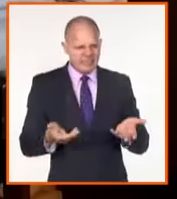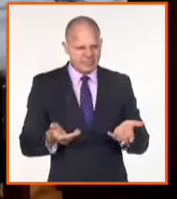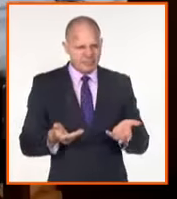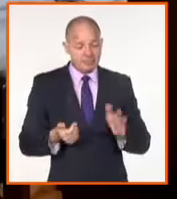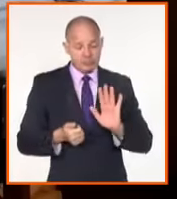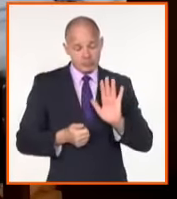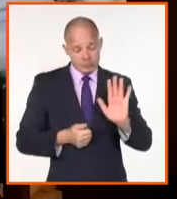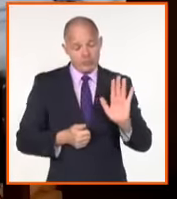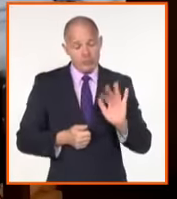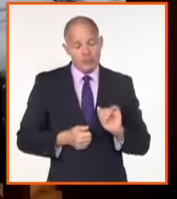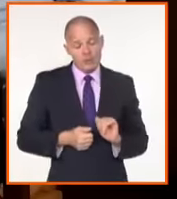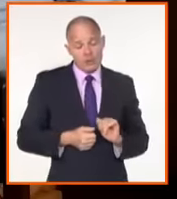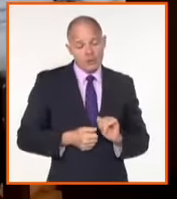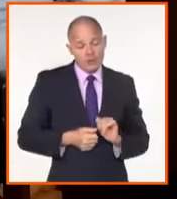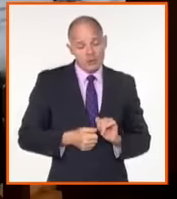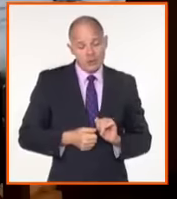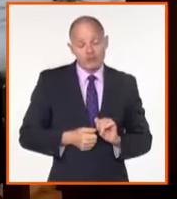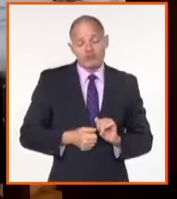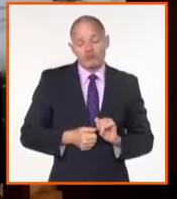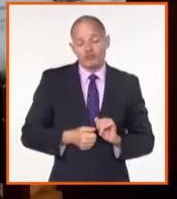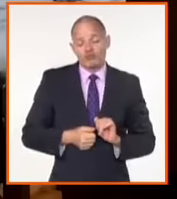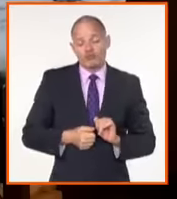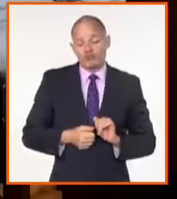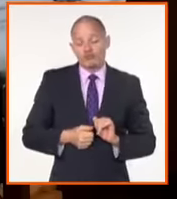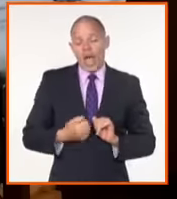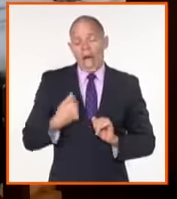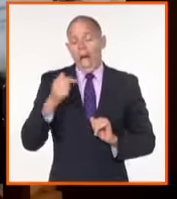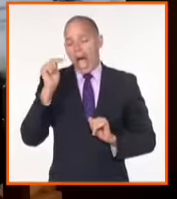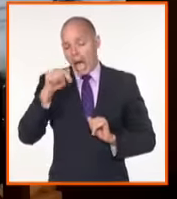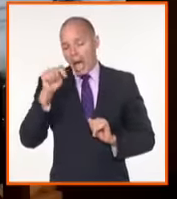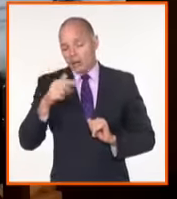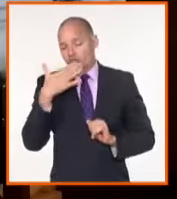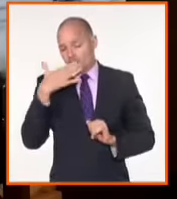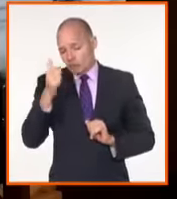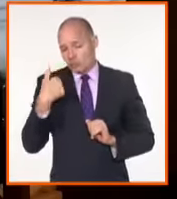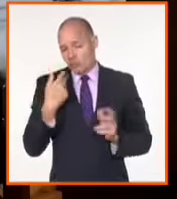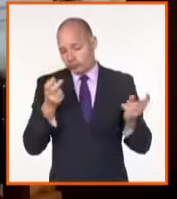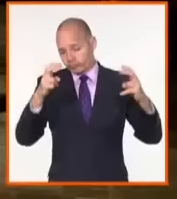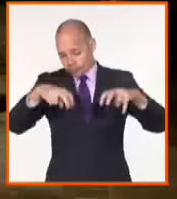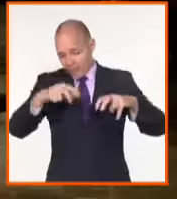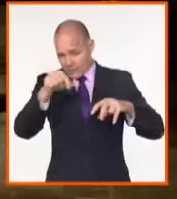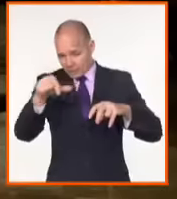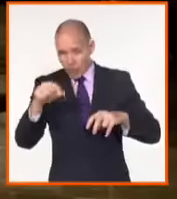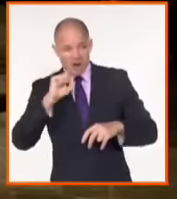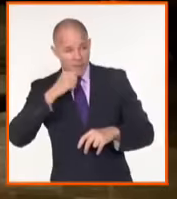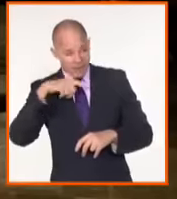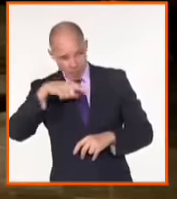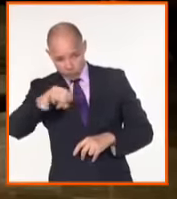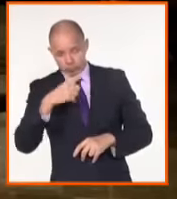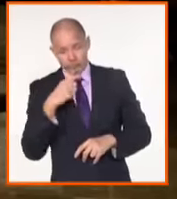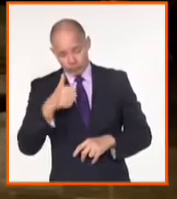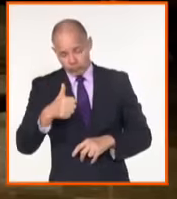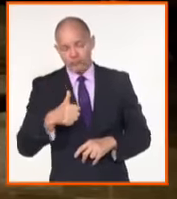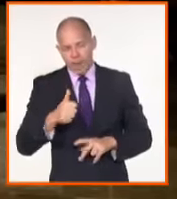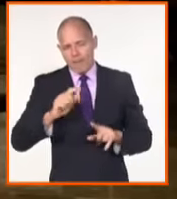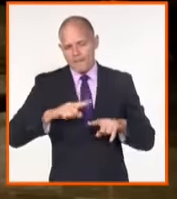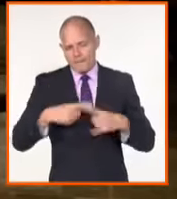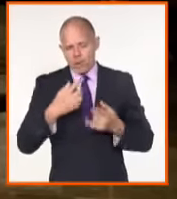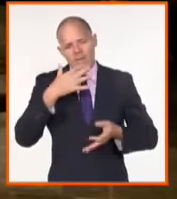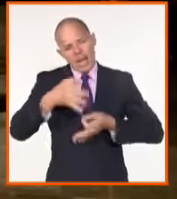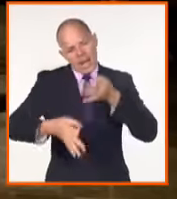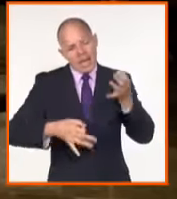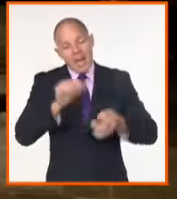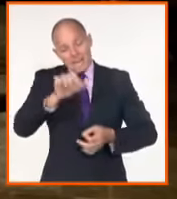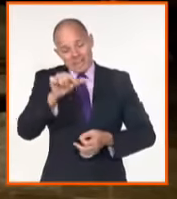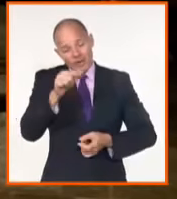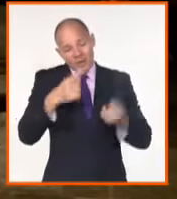encuentros fueron una oportunidad para conversar, para explicar, para plantear puntos de vista y para desmontar dudas que tienen